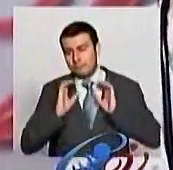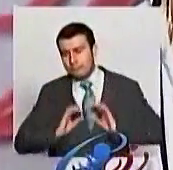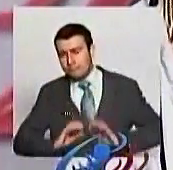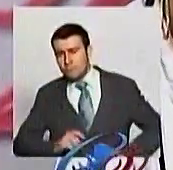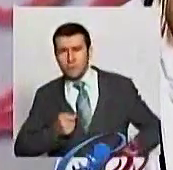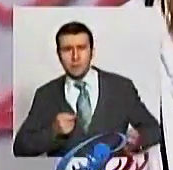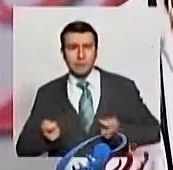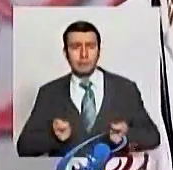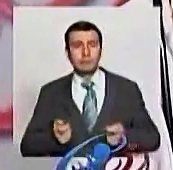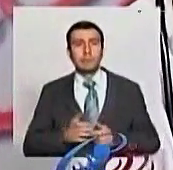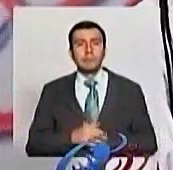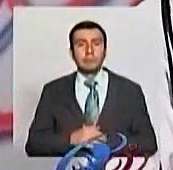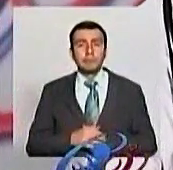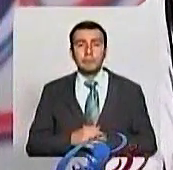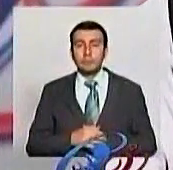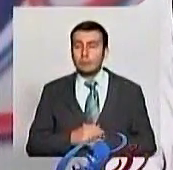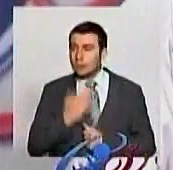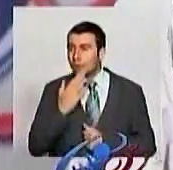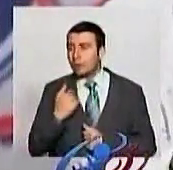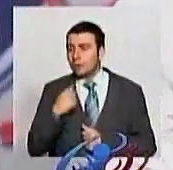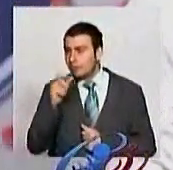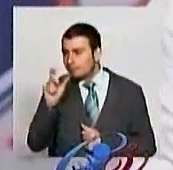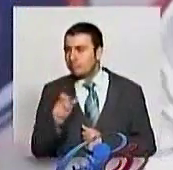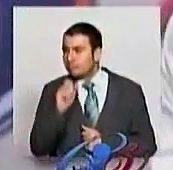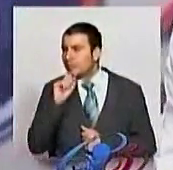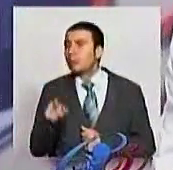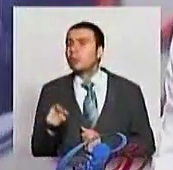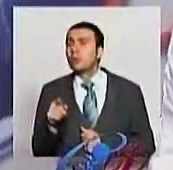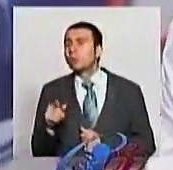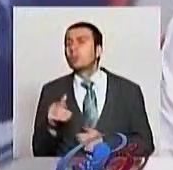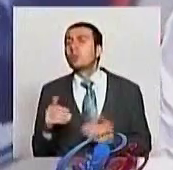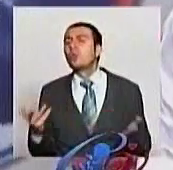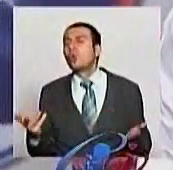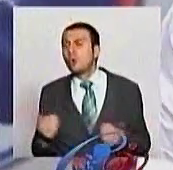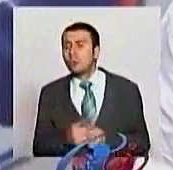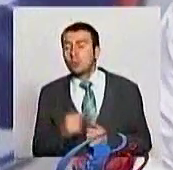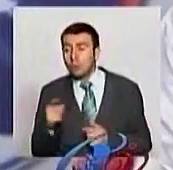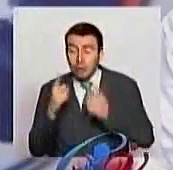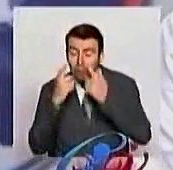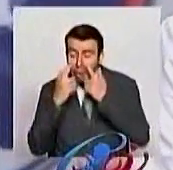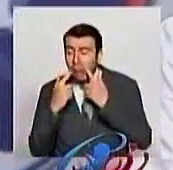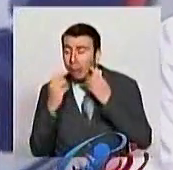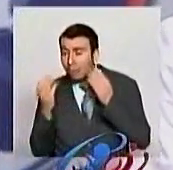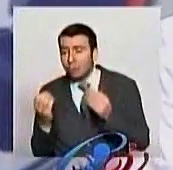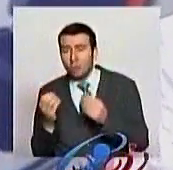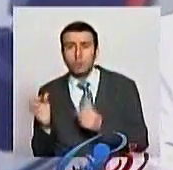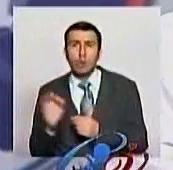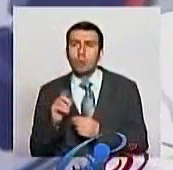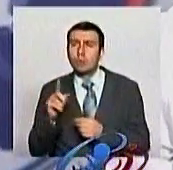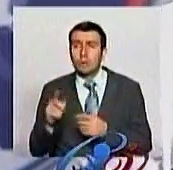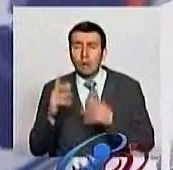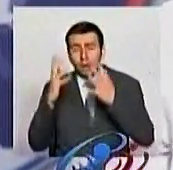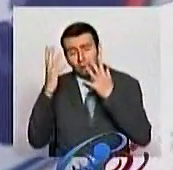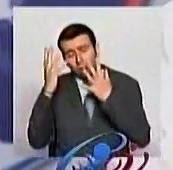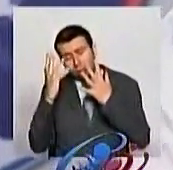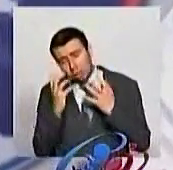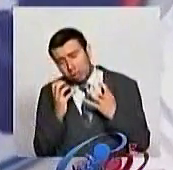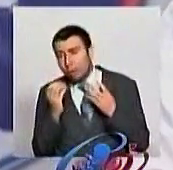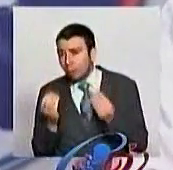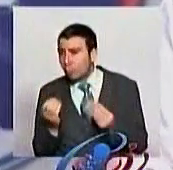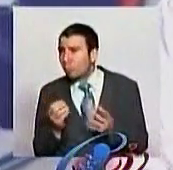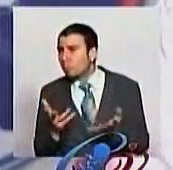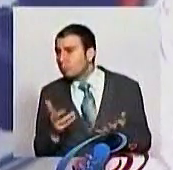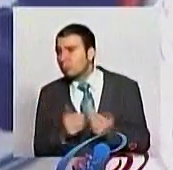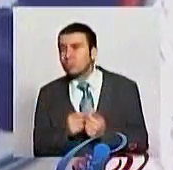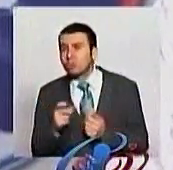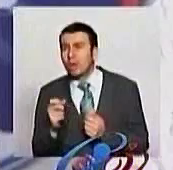¿cierto? Que yo le pregunte al paciente, bueno, ¿y usted cómo es? ¿Usted llora mucho? ¿Usted es muy depresivo? ¿Usted sufre